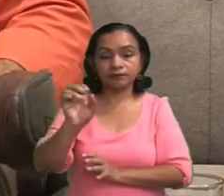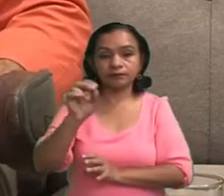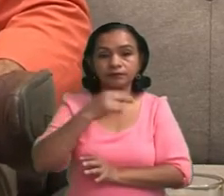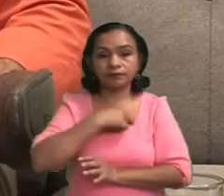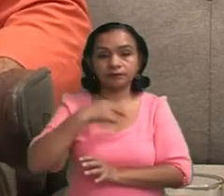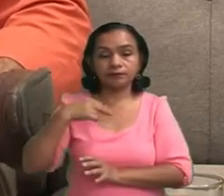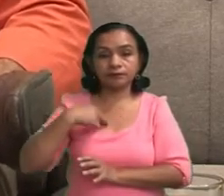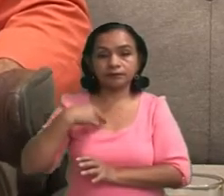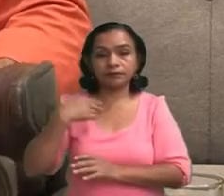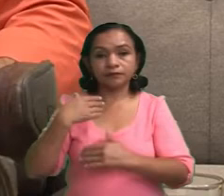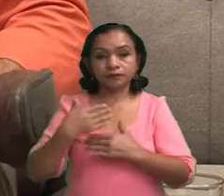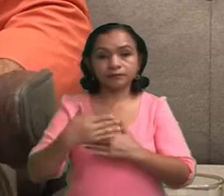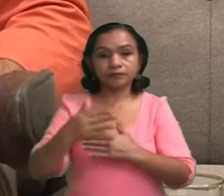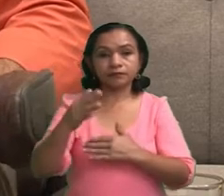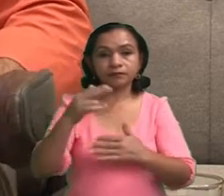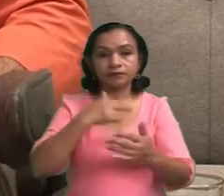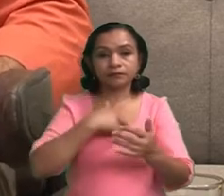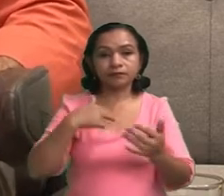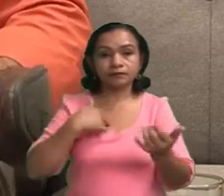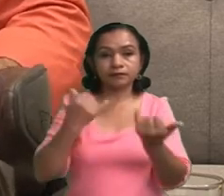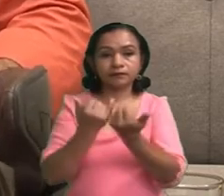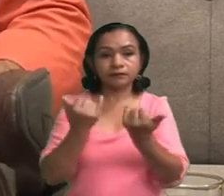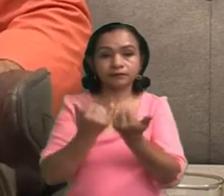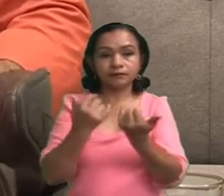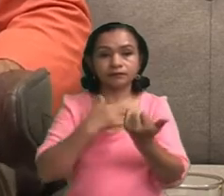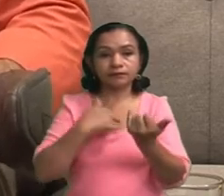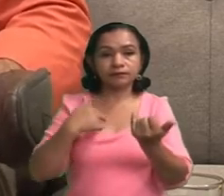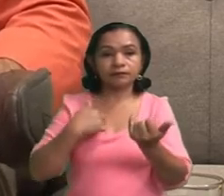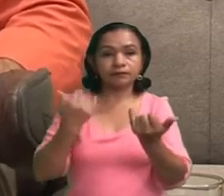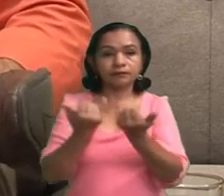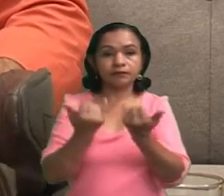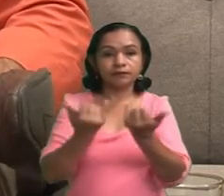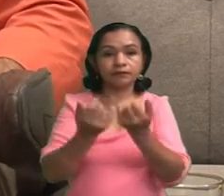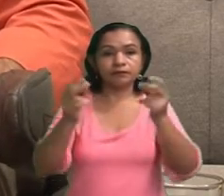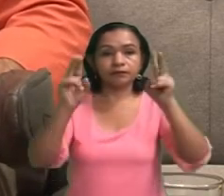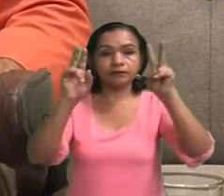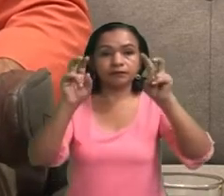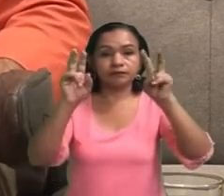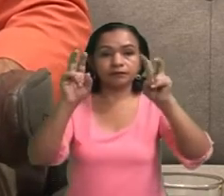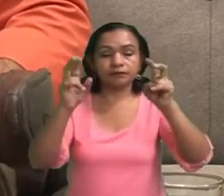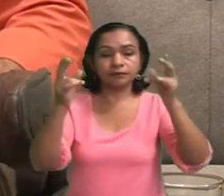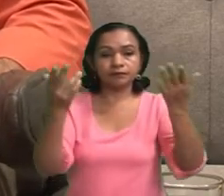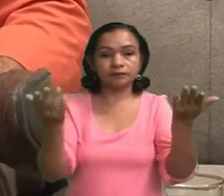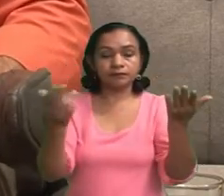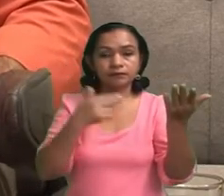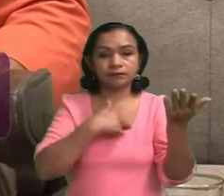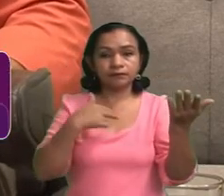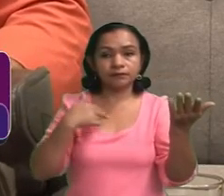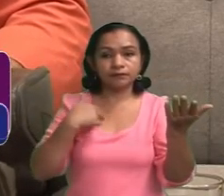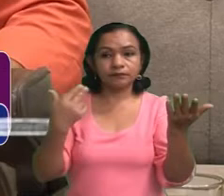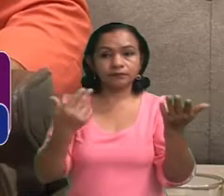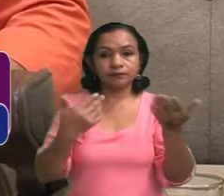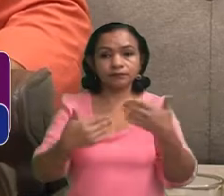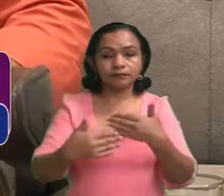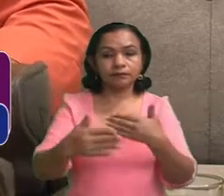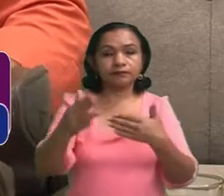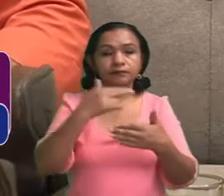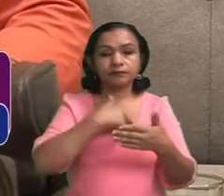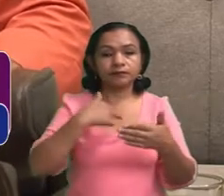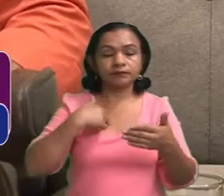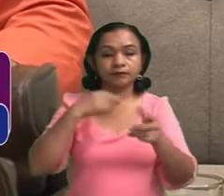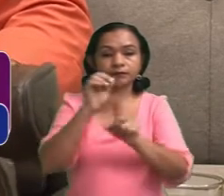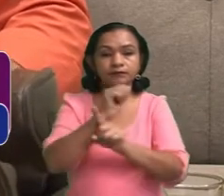de recopilación de normas vinculada a un tema determinado. Okay. Para eso, la